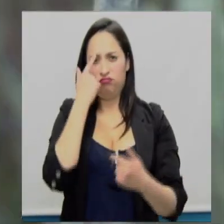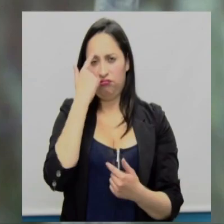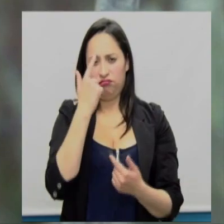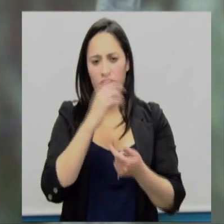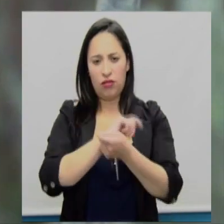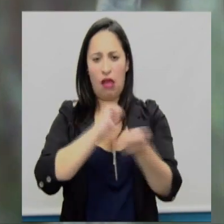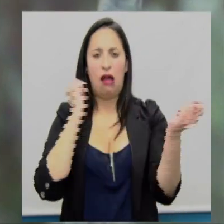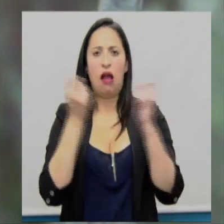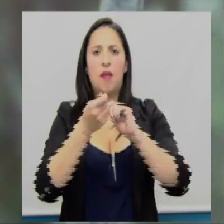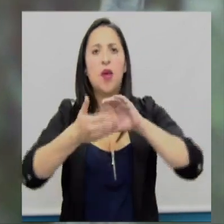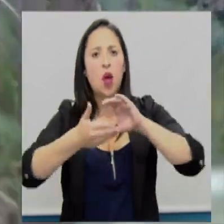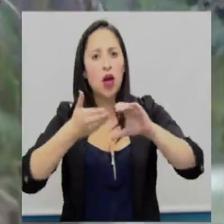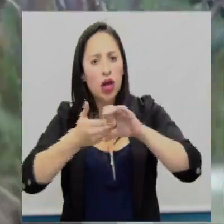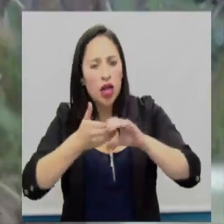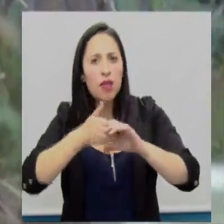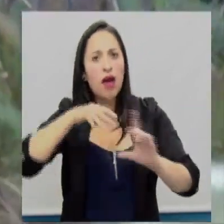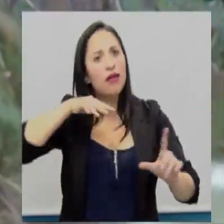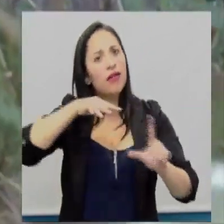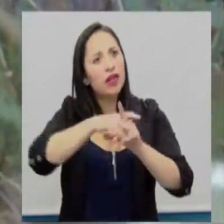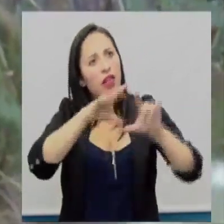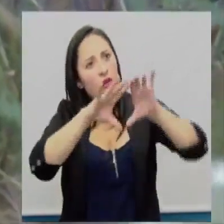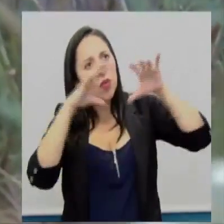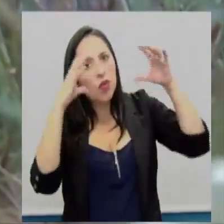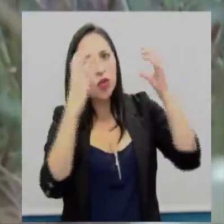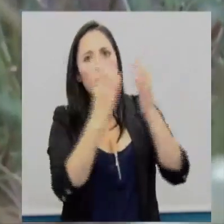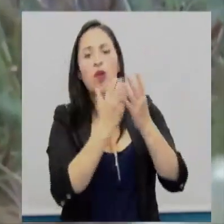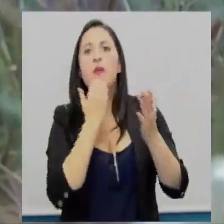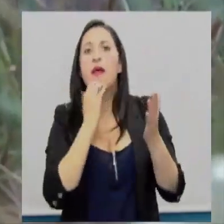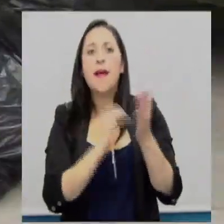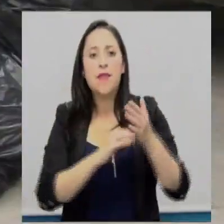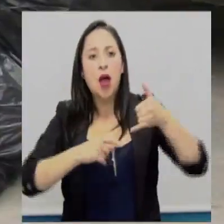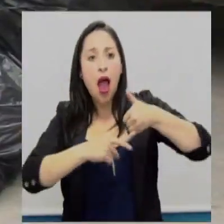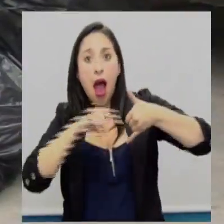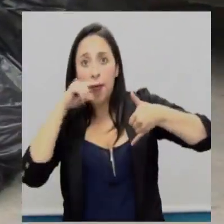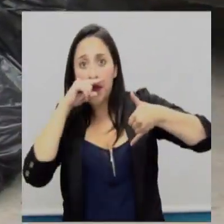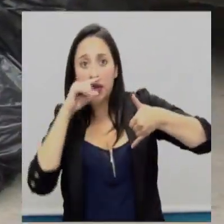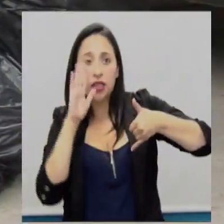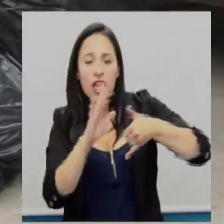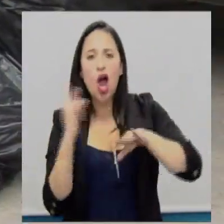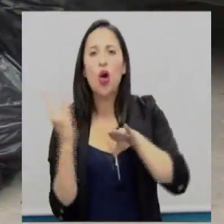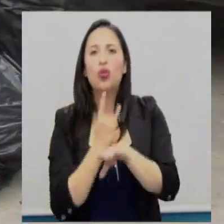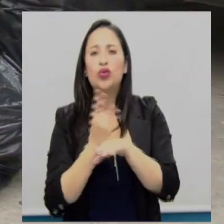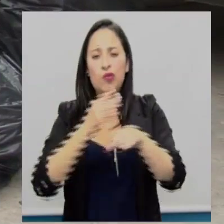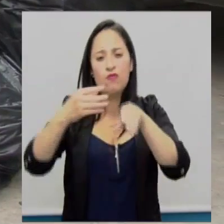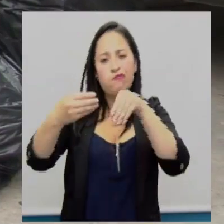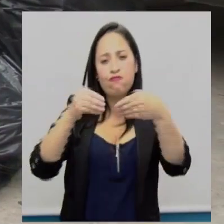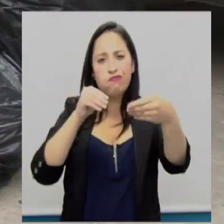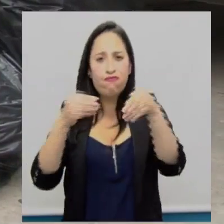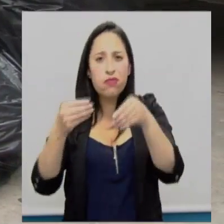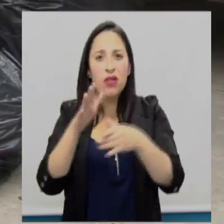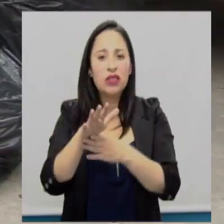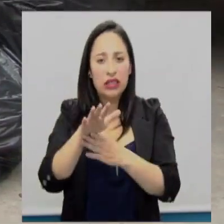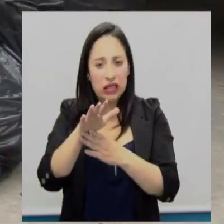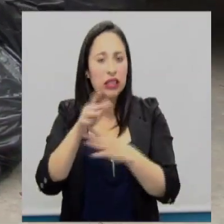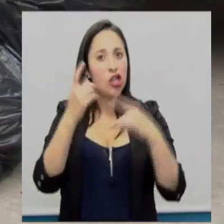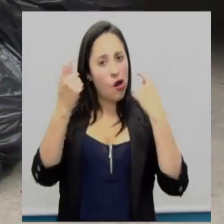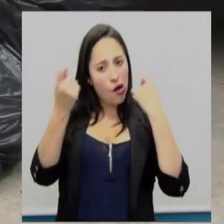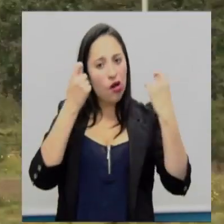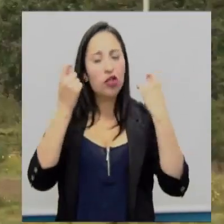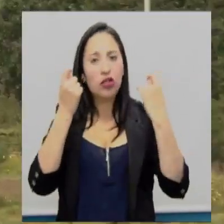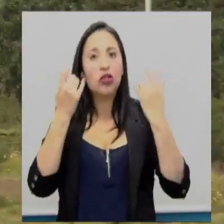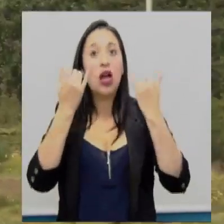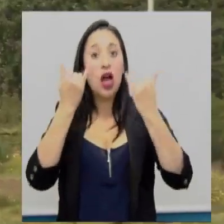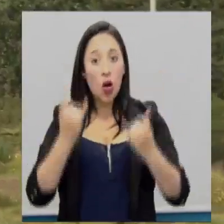El cambio climático que está afectando zonas importantes en el mundo como la Amazonía y el uso indiscriminado del plástico han llevado a tomar